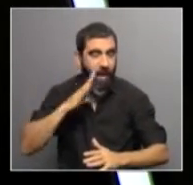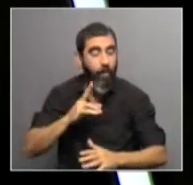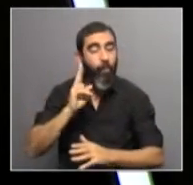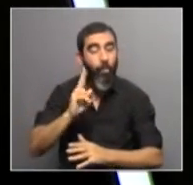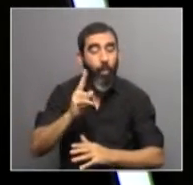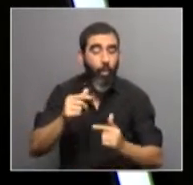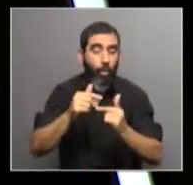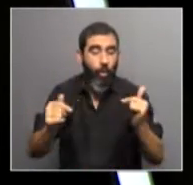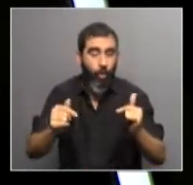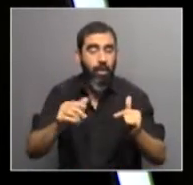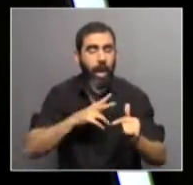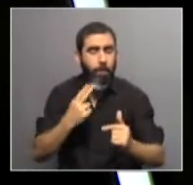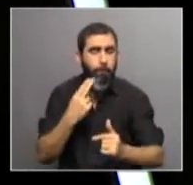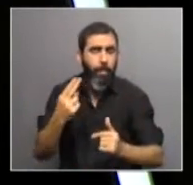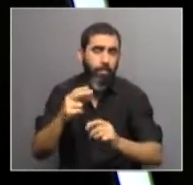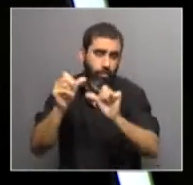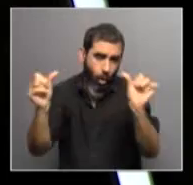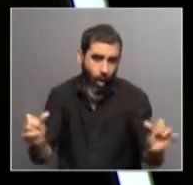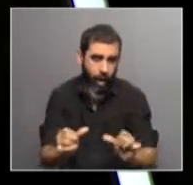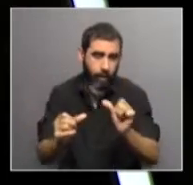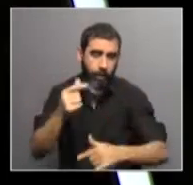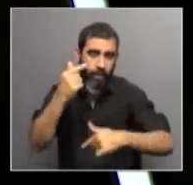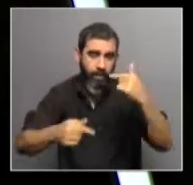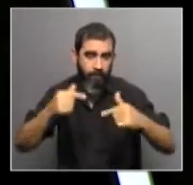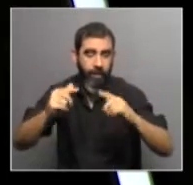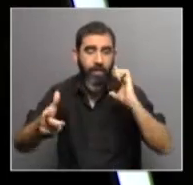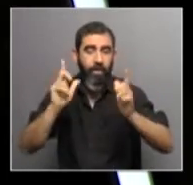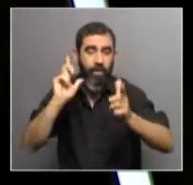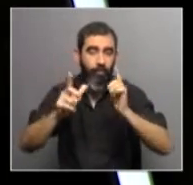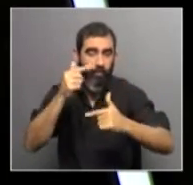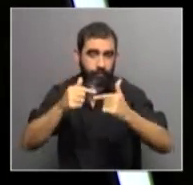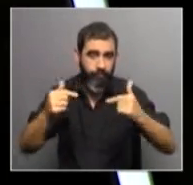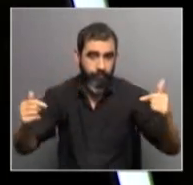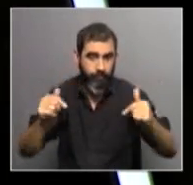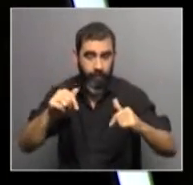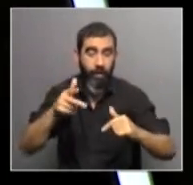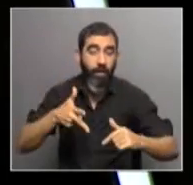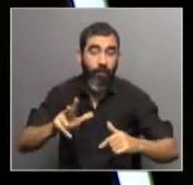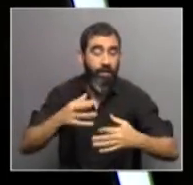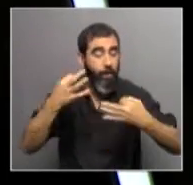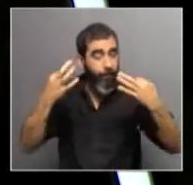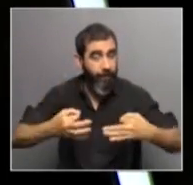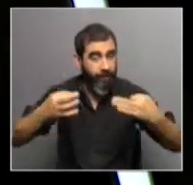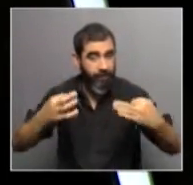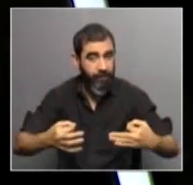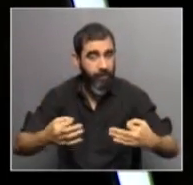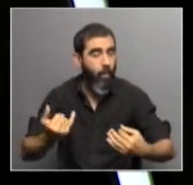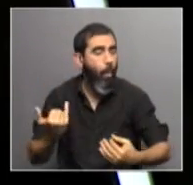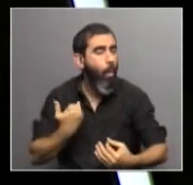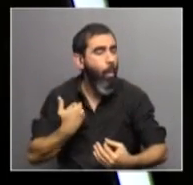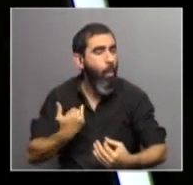restricciones se han habilitado un montón de actividades que tienen que ver con el esparcimiento, con el festejo de esta fecha tan especial. ¿Y